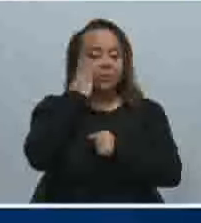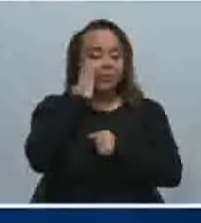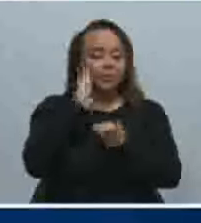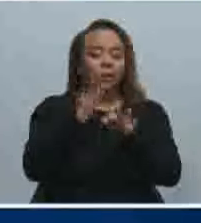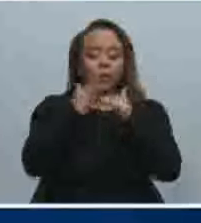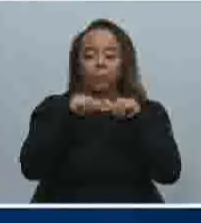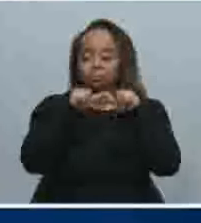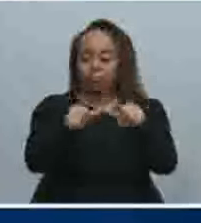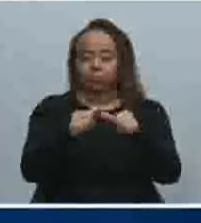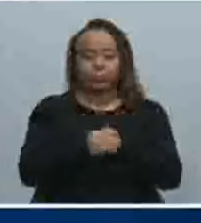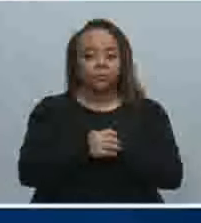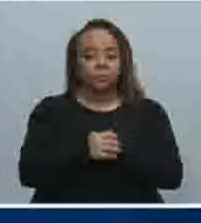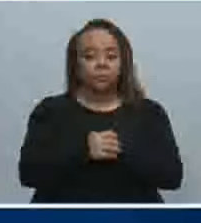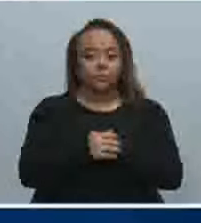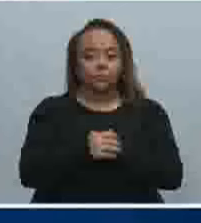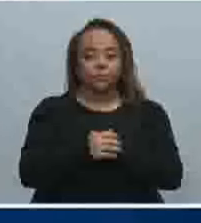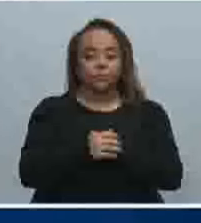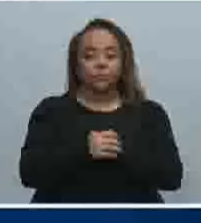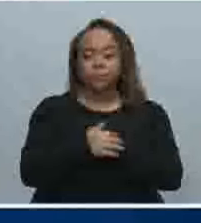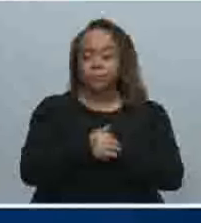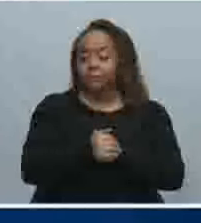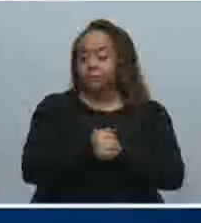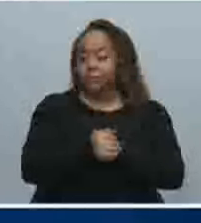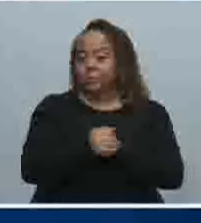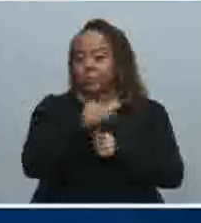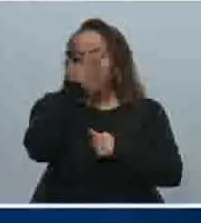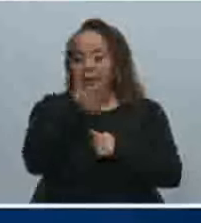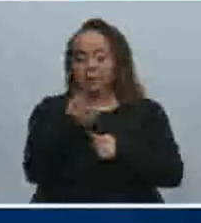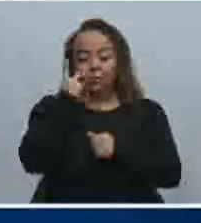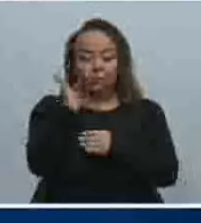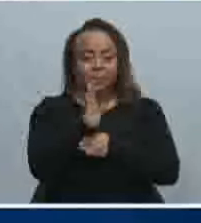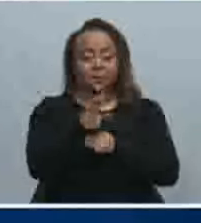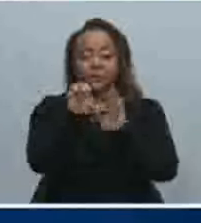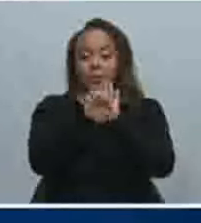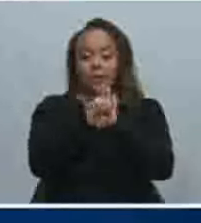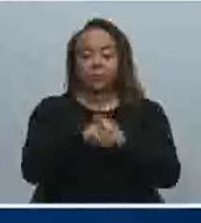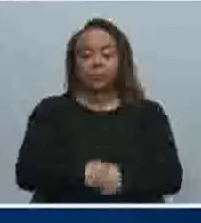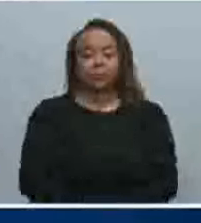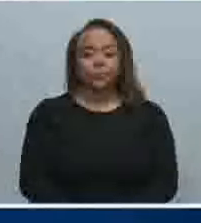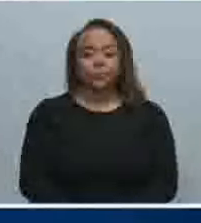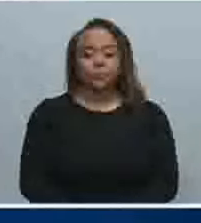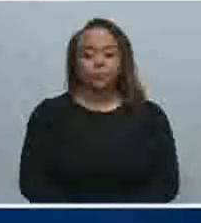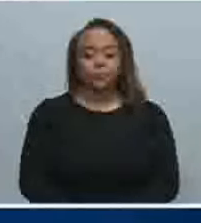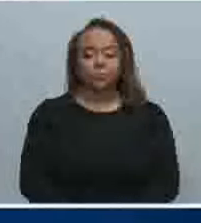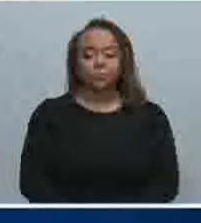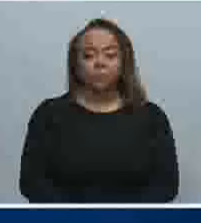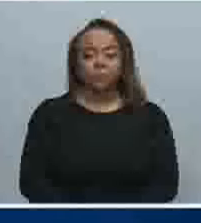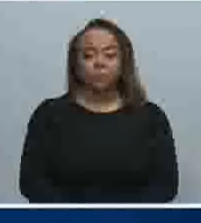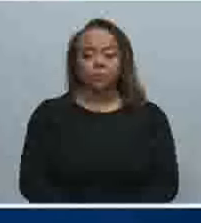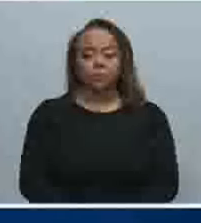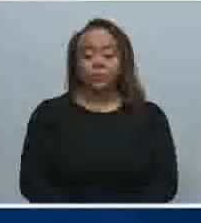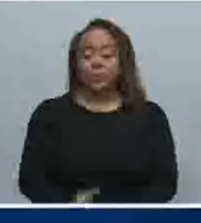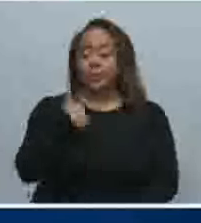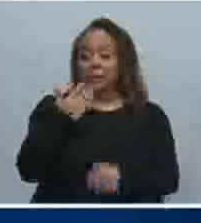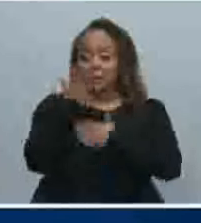adelante eh de estos que que vemos aquí en pantalla por ejemplo eh Aunque tiene algunos